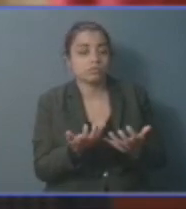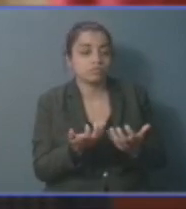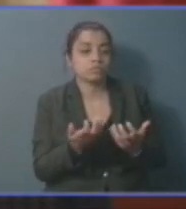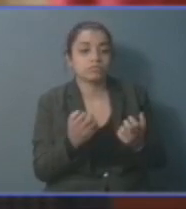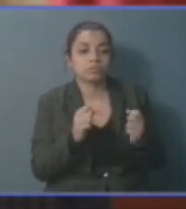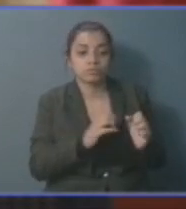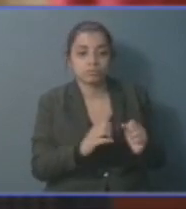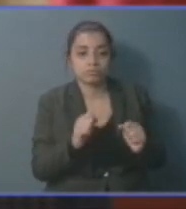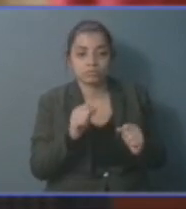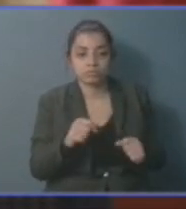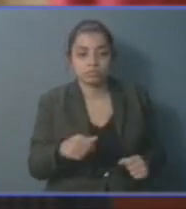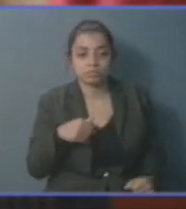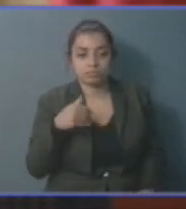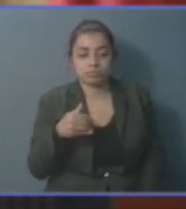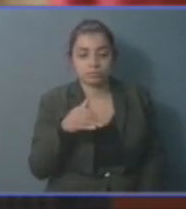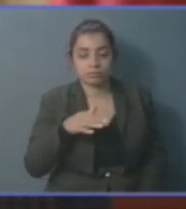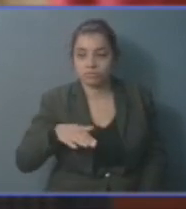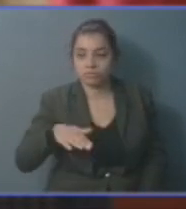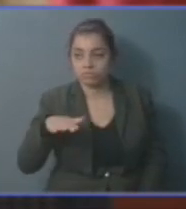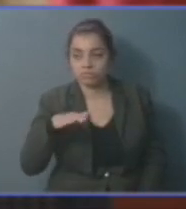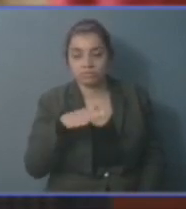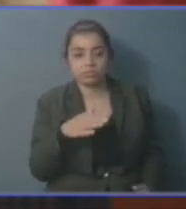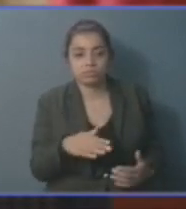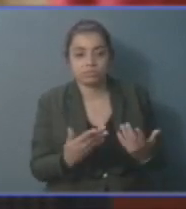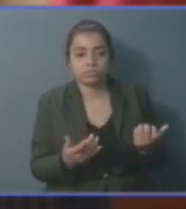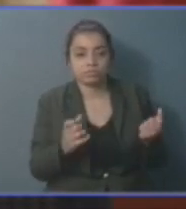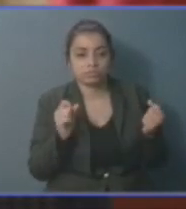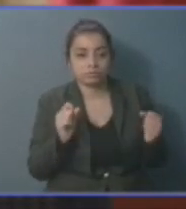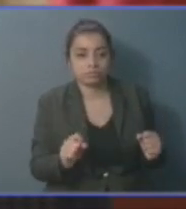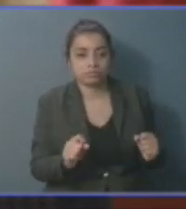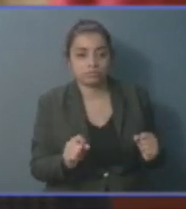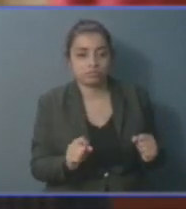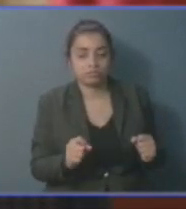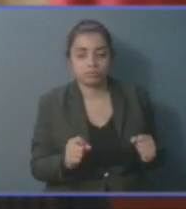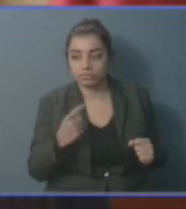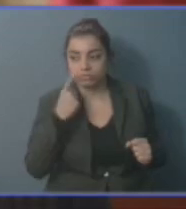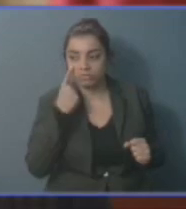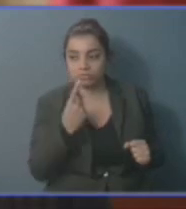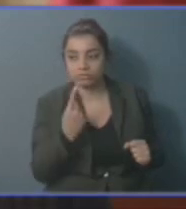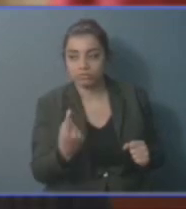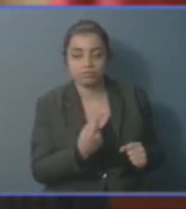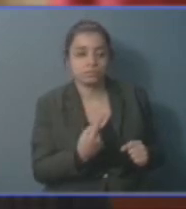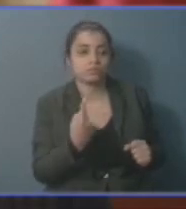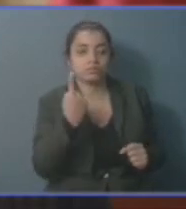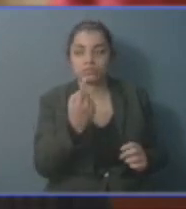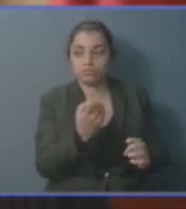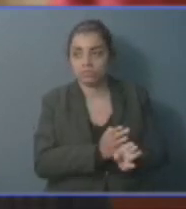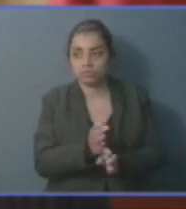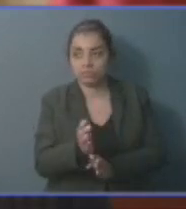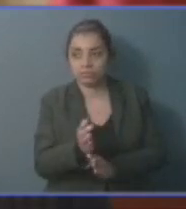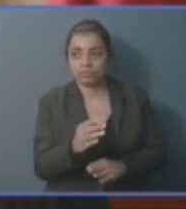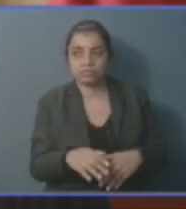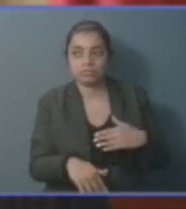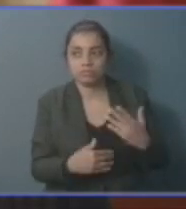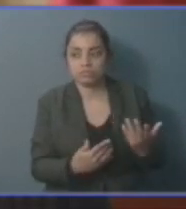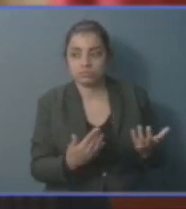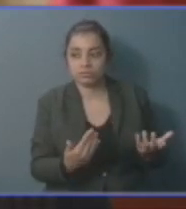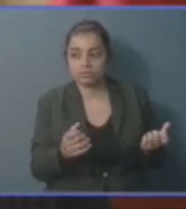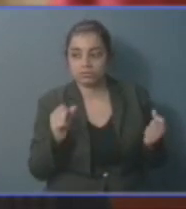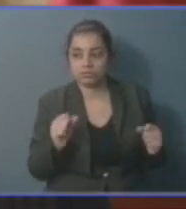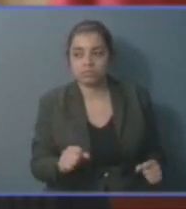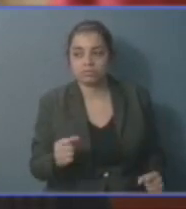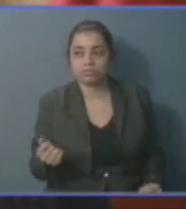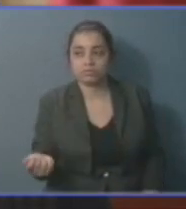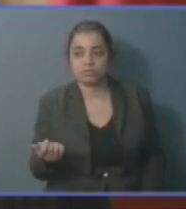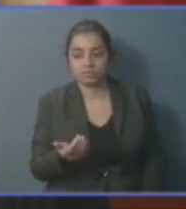especializarse en un área específica y siga su lucha de estudiante y profesional con el único objetivo